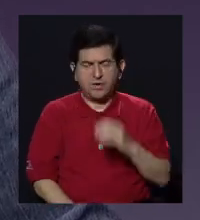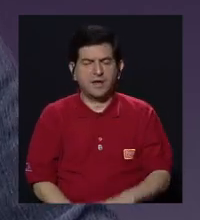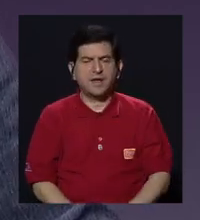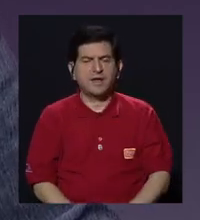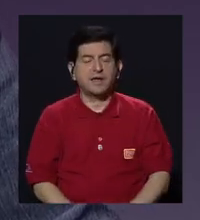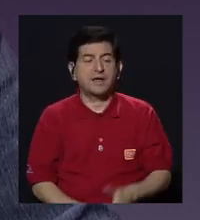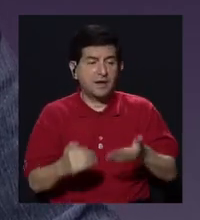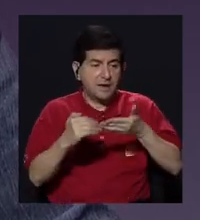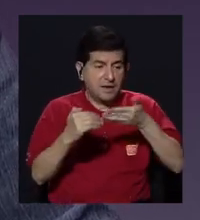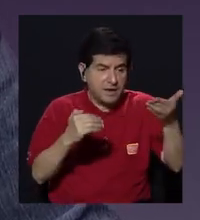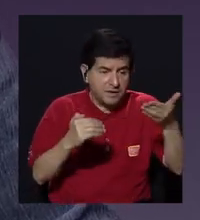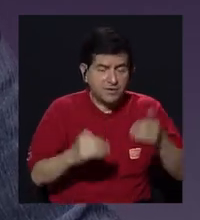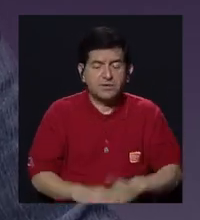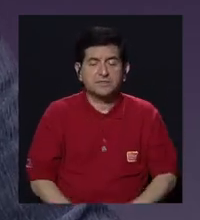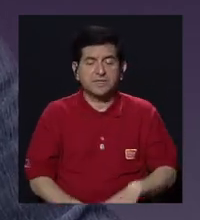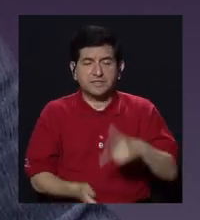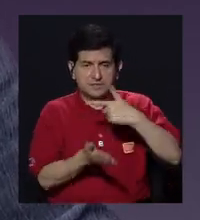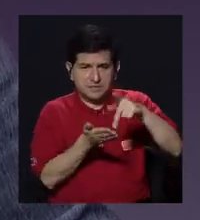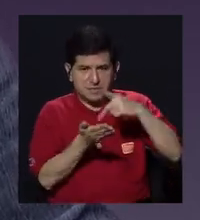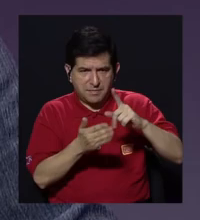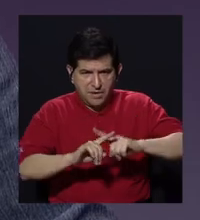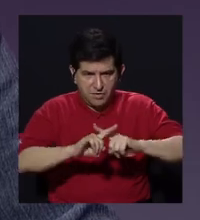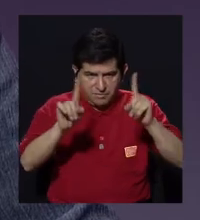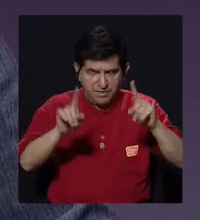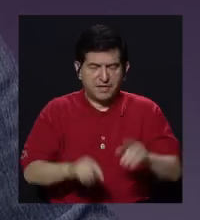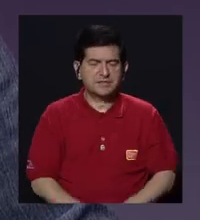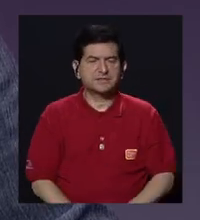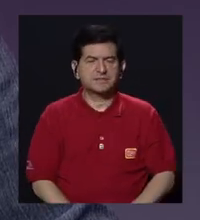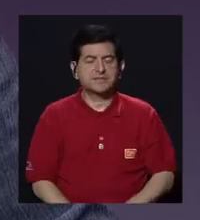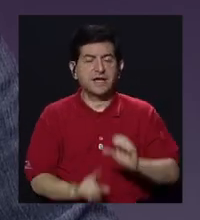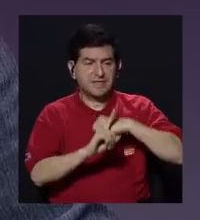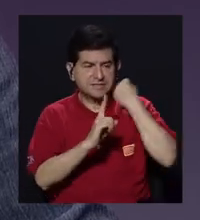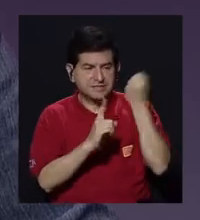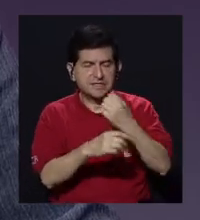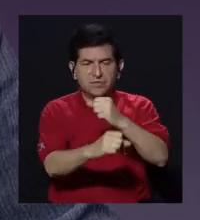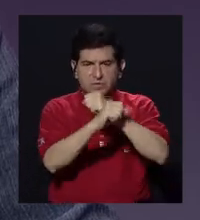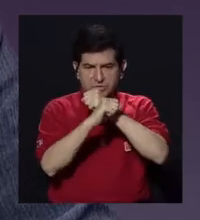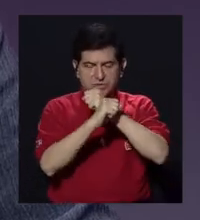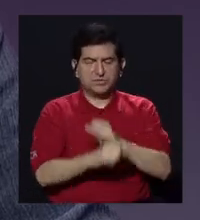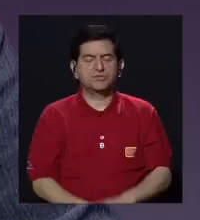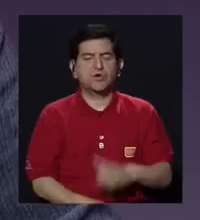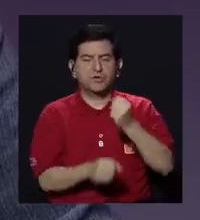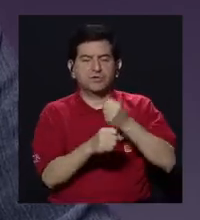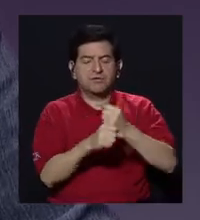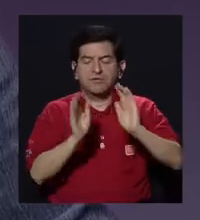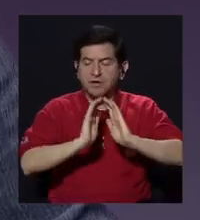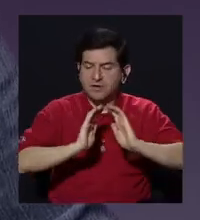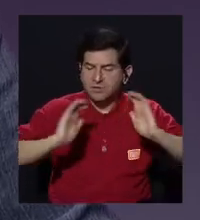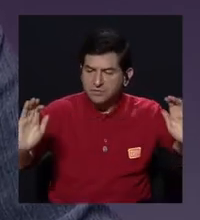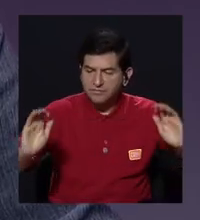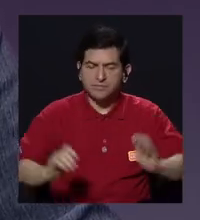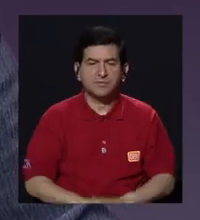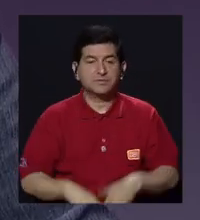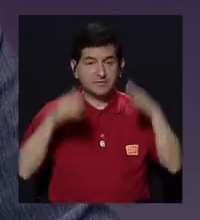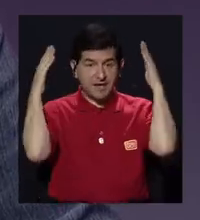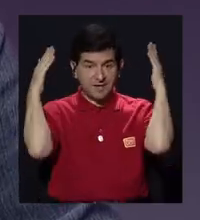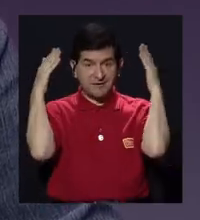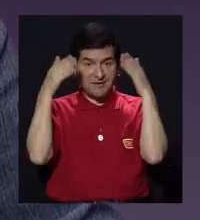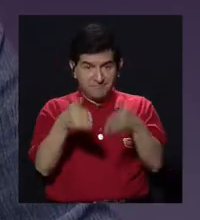salariales fundamentalmente, con el aseguramiento, con el trabajo infantil. Entonces nos enfocamos en